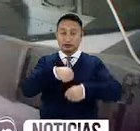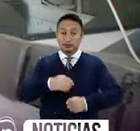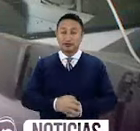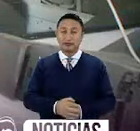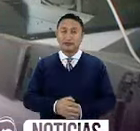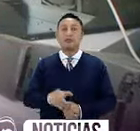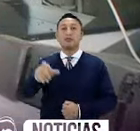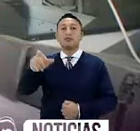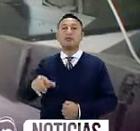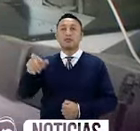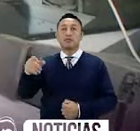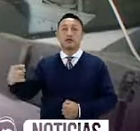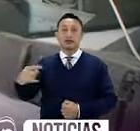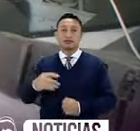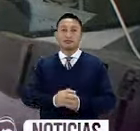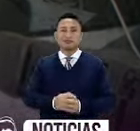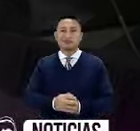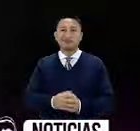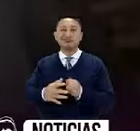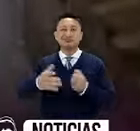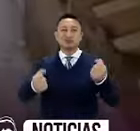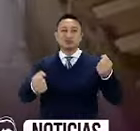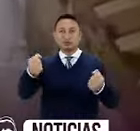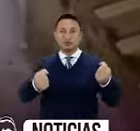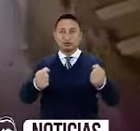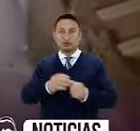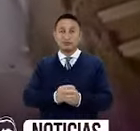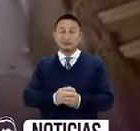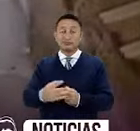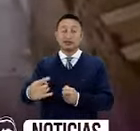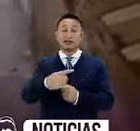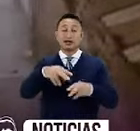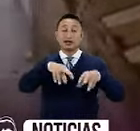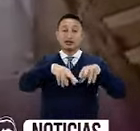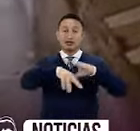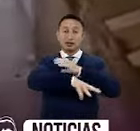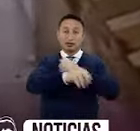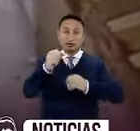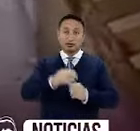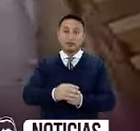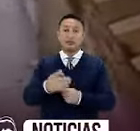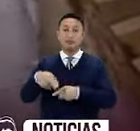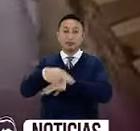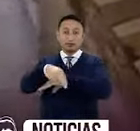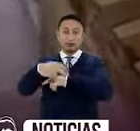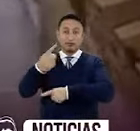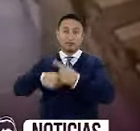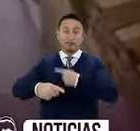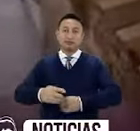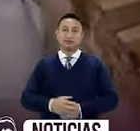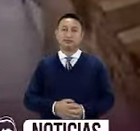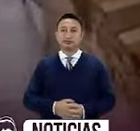pillos utilizan estos carros para desmantelarlos y vender las autopartes.